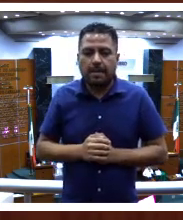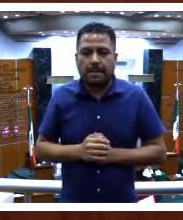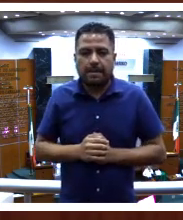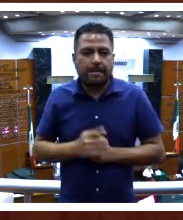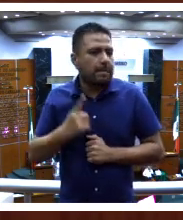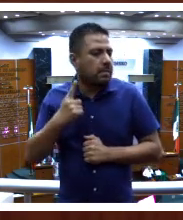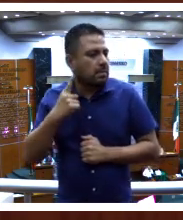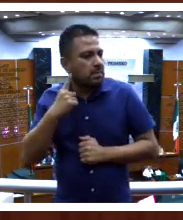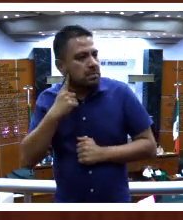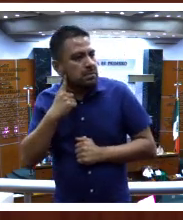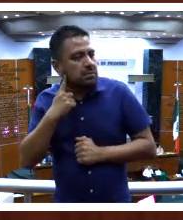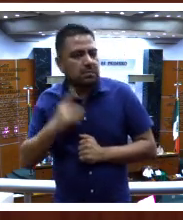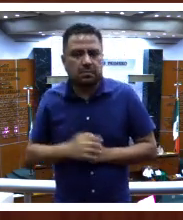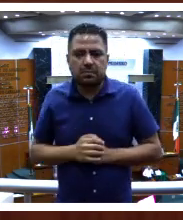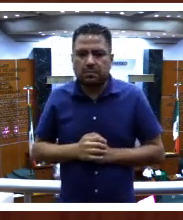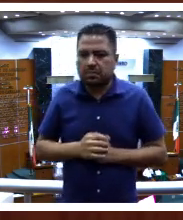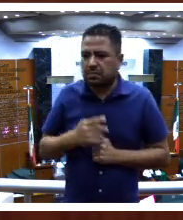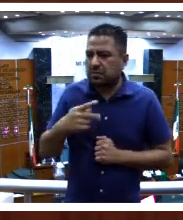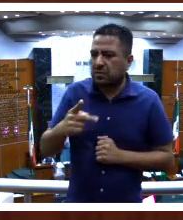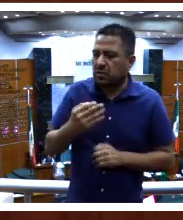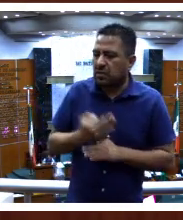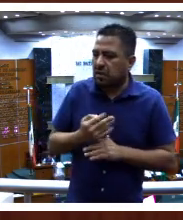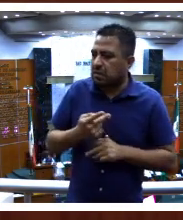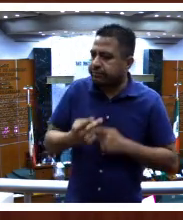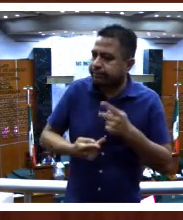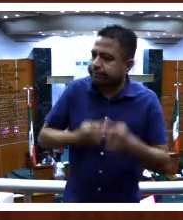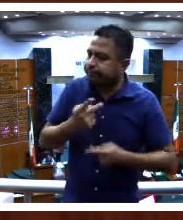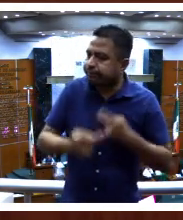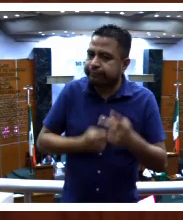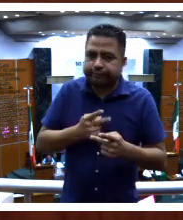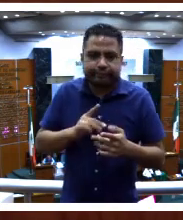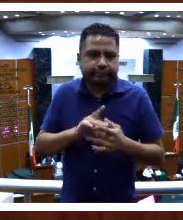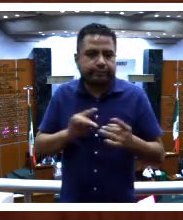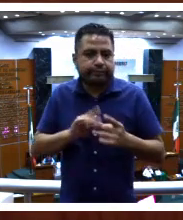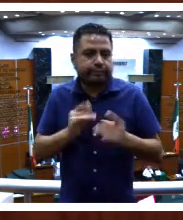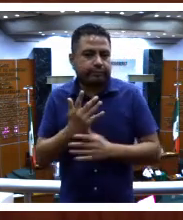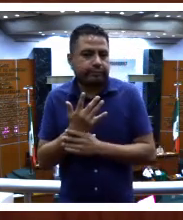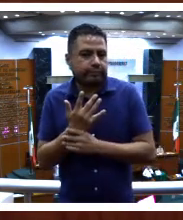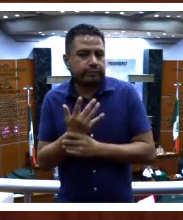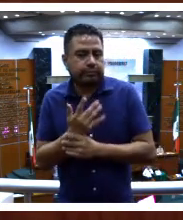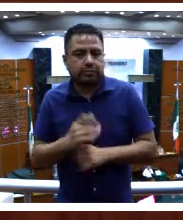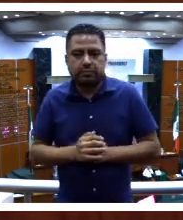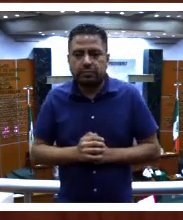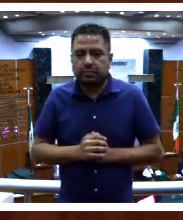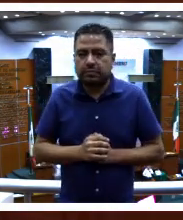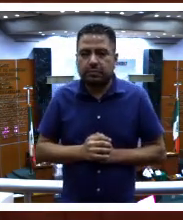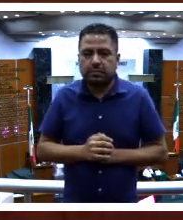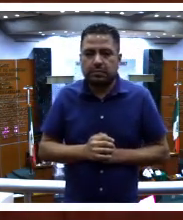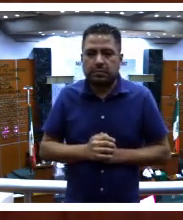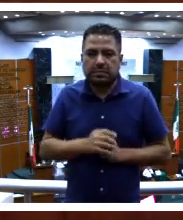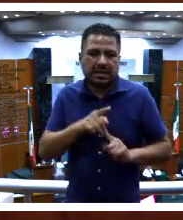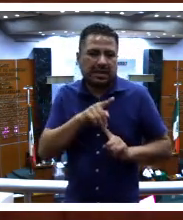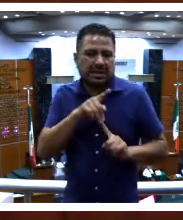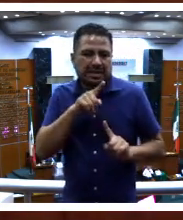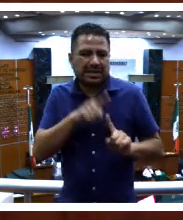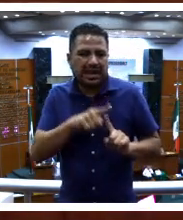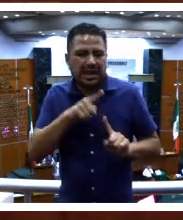He escuchado su intervención y se dice que pues la